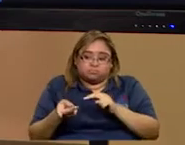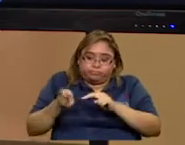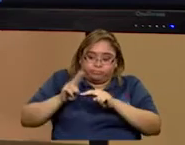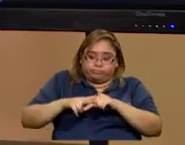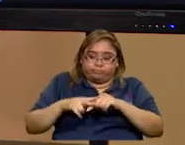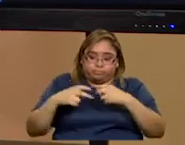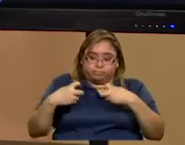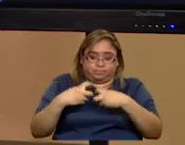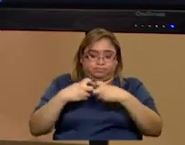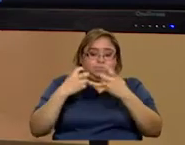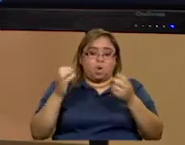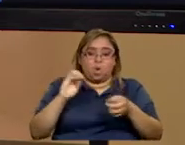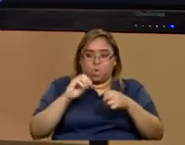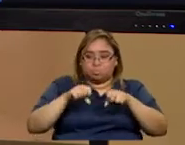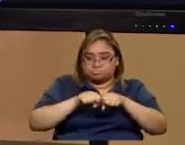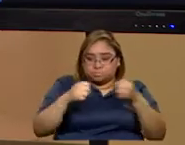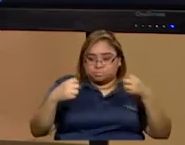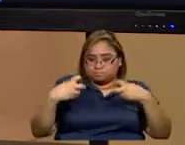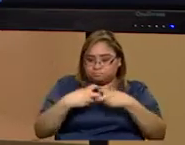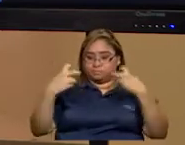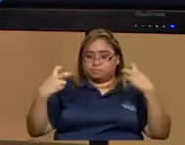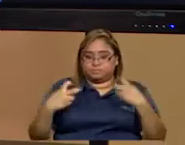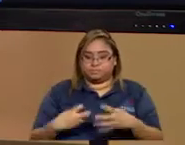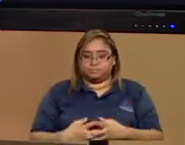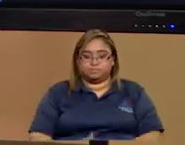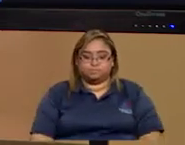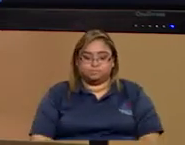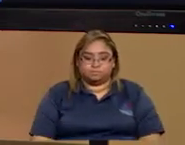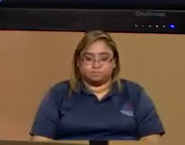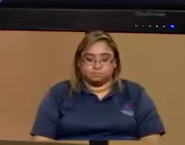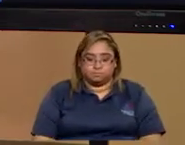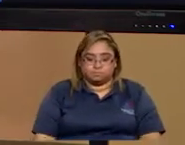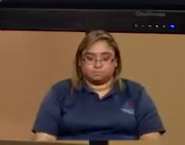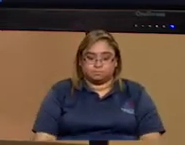un cortocircuito de algún componente o un dispositivo